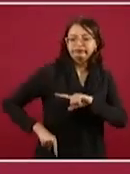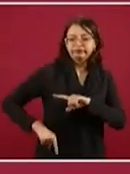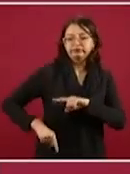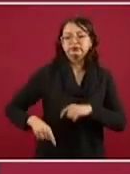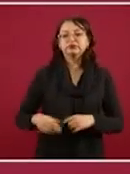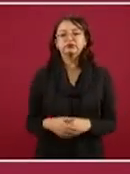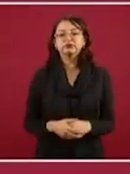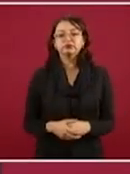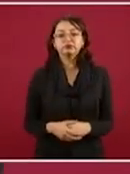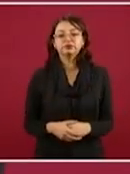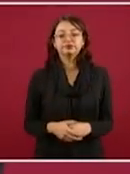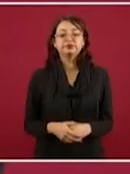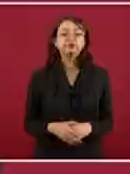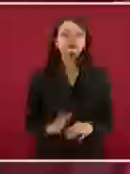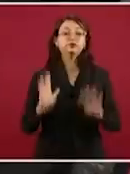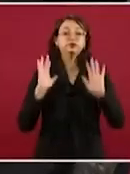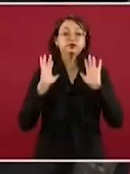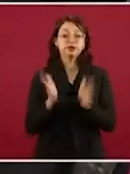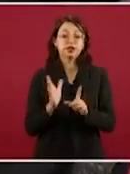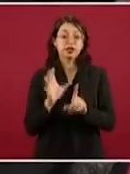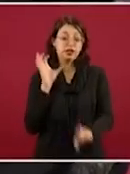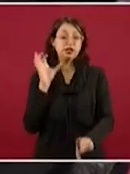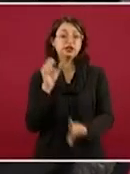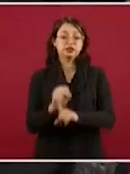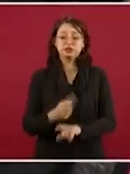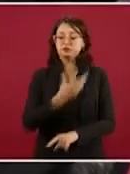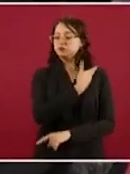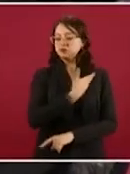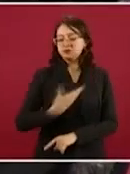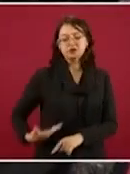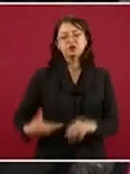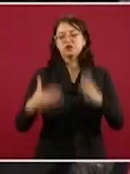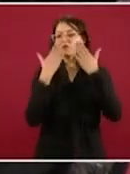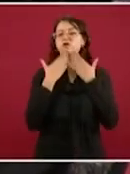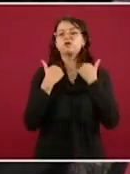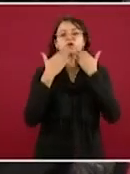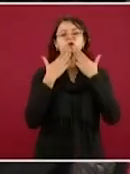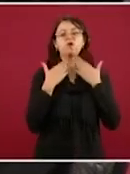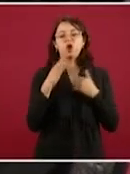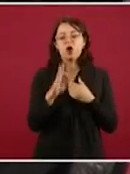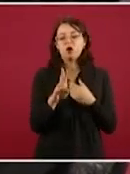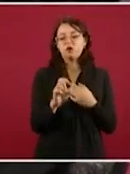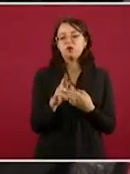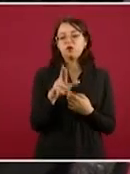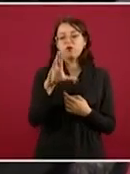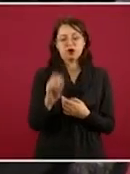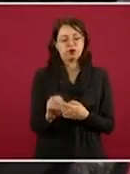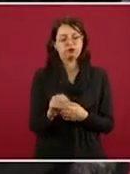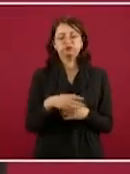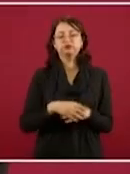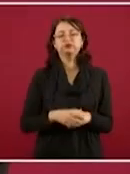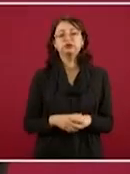En el caso del presidente ya no hay fuero, duró lo del fuero al presidente